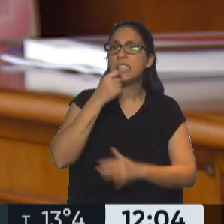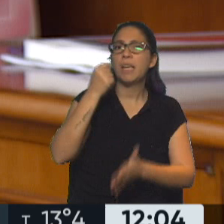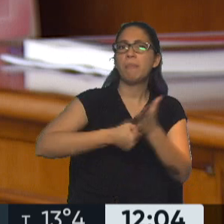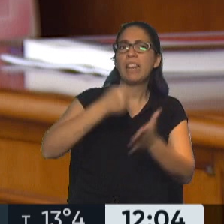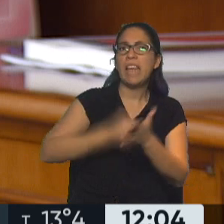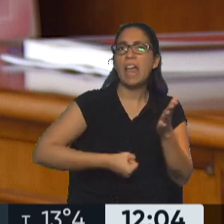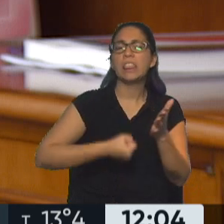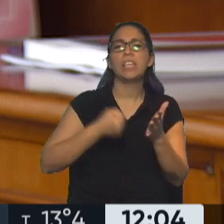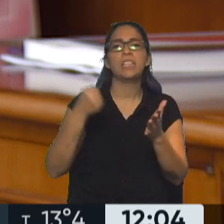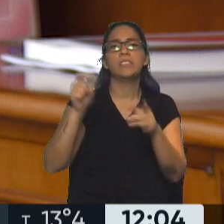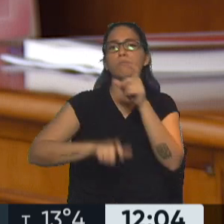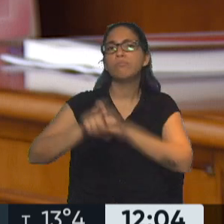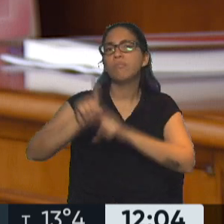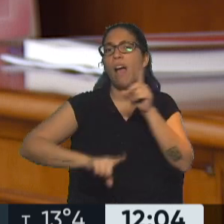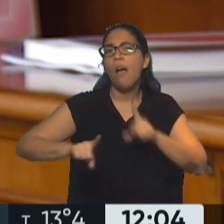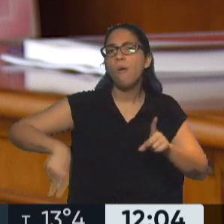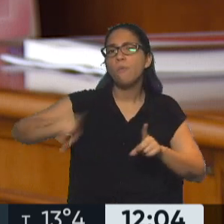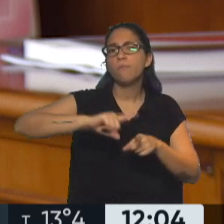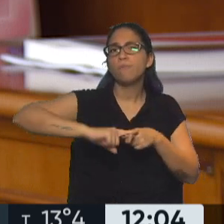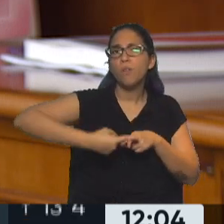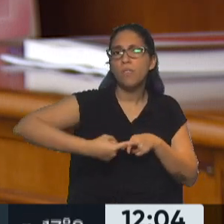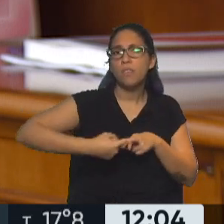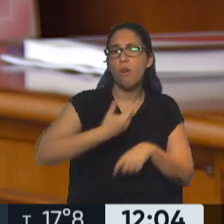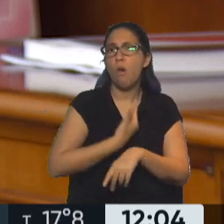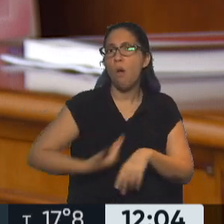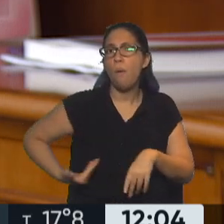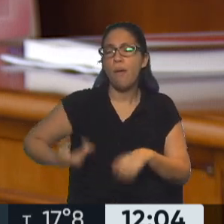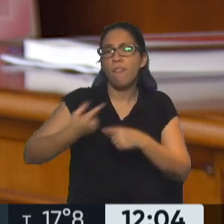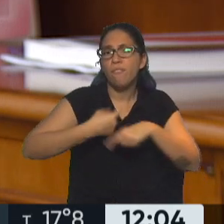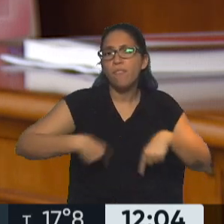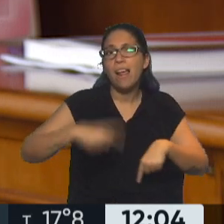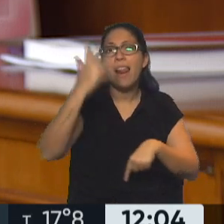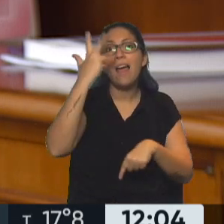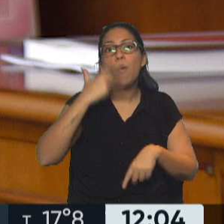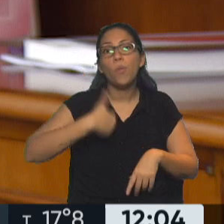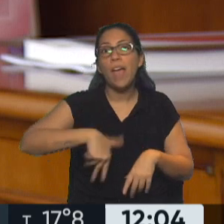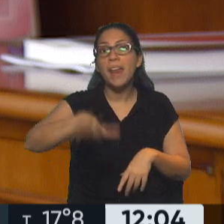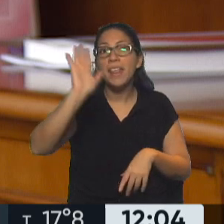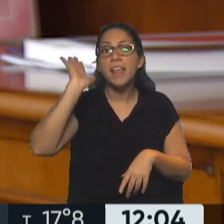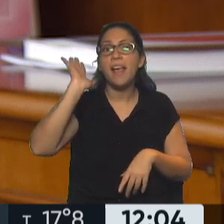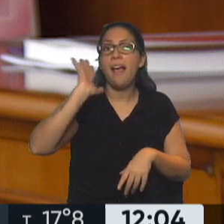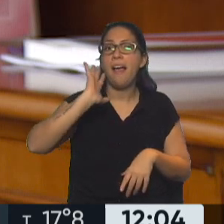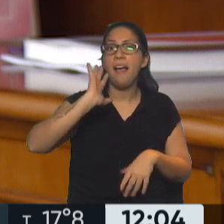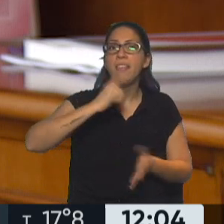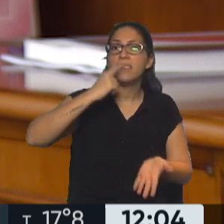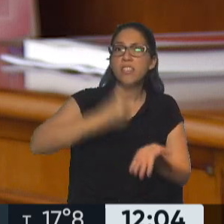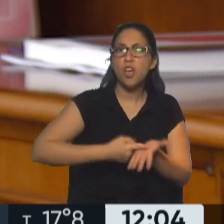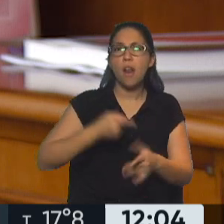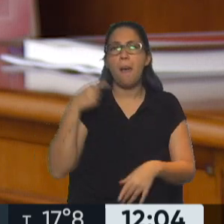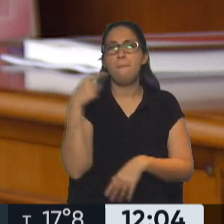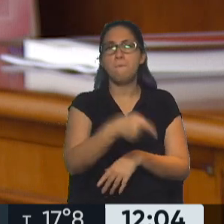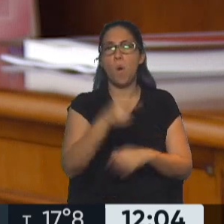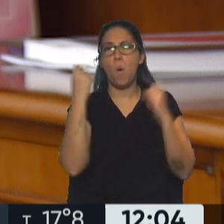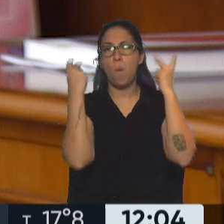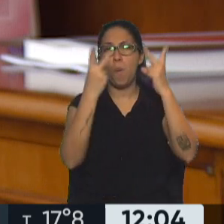de cierta parte del espacio político que hoy gobierna en Argentina, que le gustarían medidas de corte más combativo en este